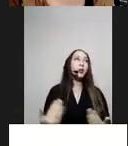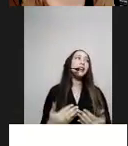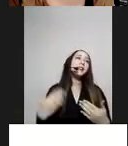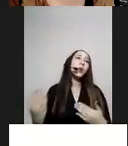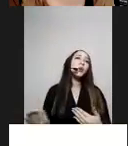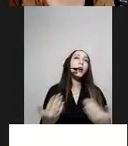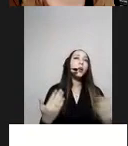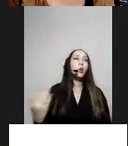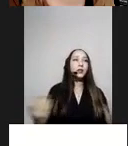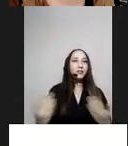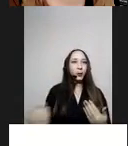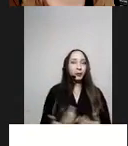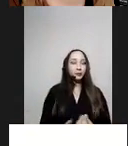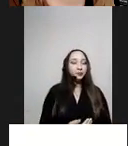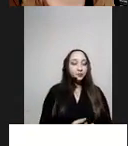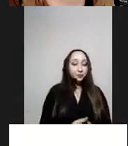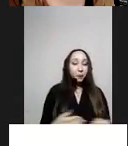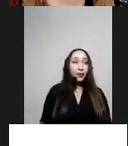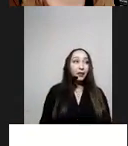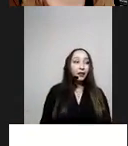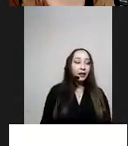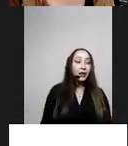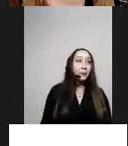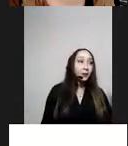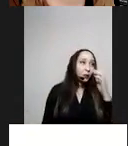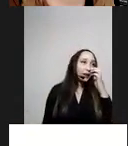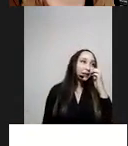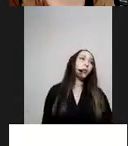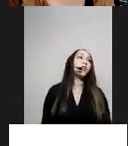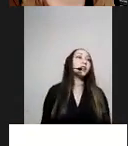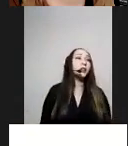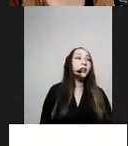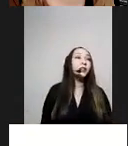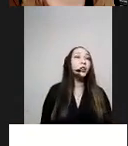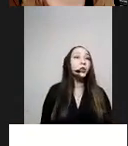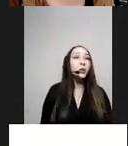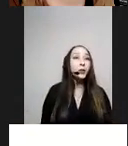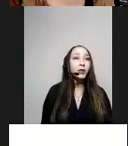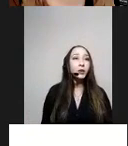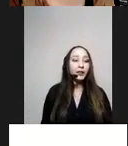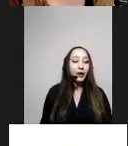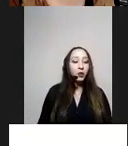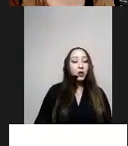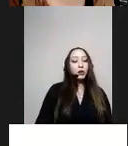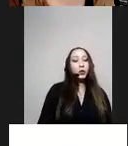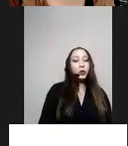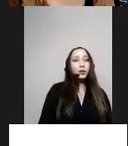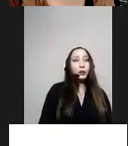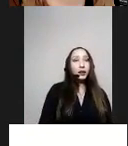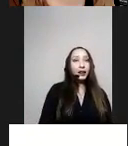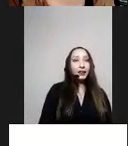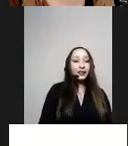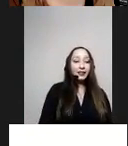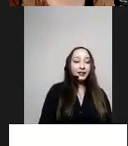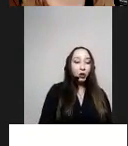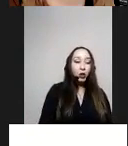su vida de una u otra forma. En primer lugar, tenemos los factores del entorno del puesto de trabajo, todo lo que son